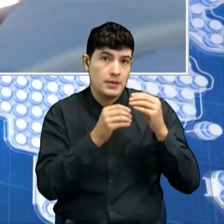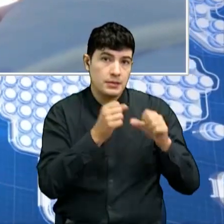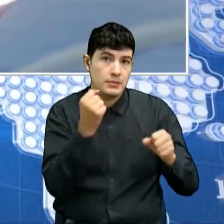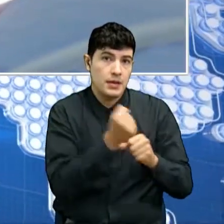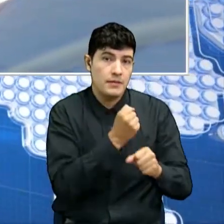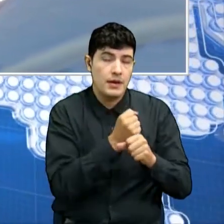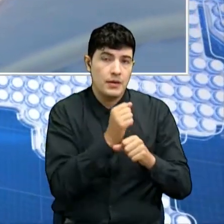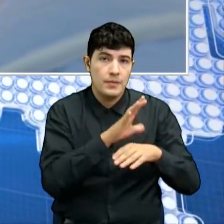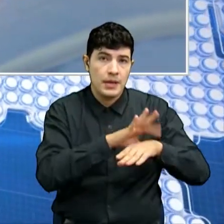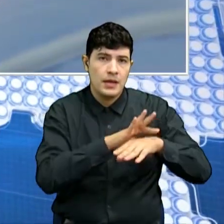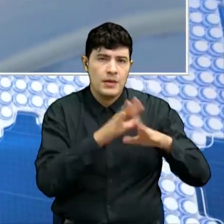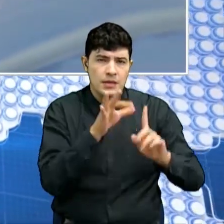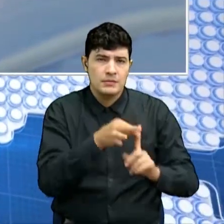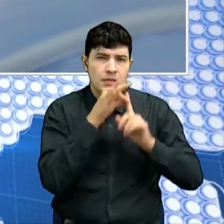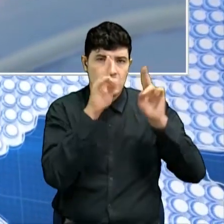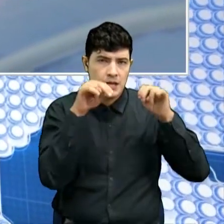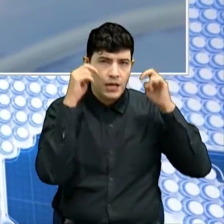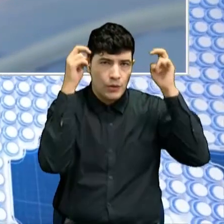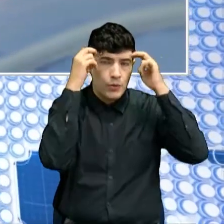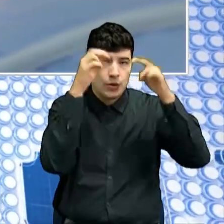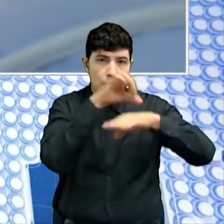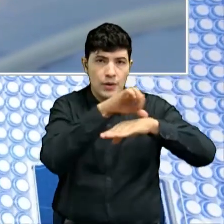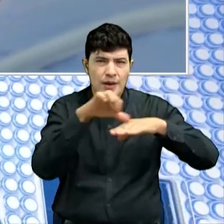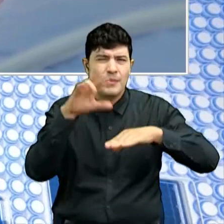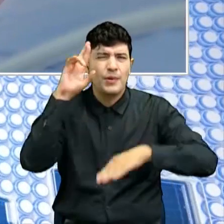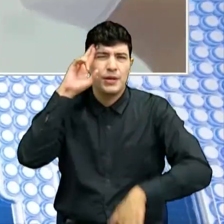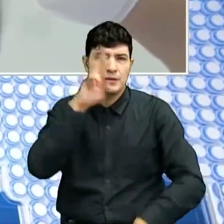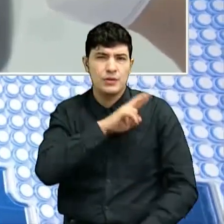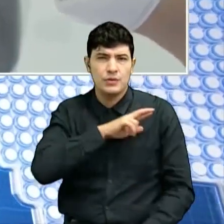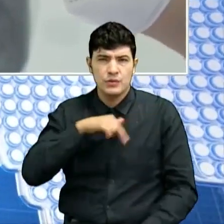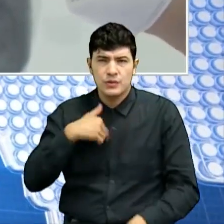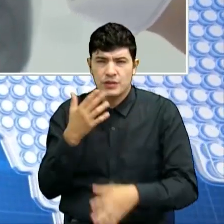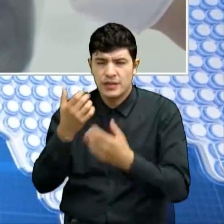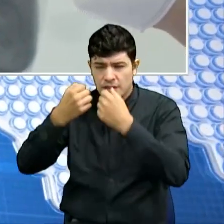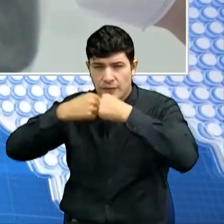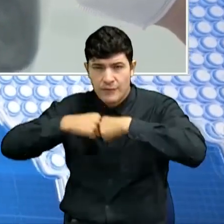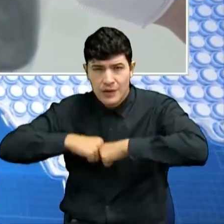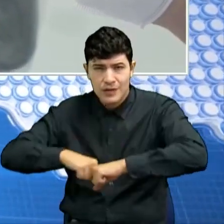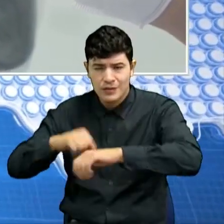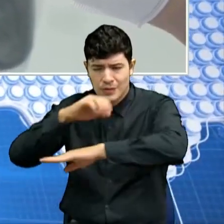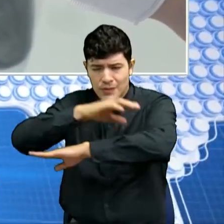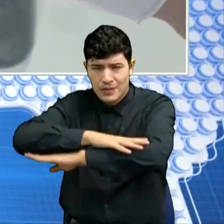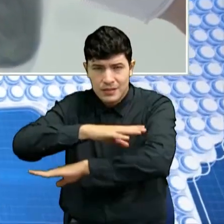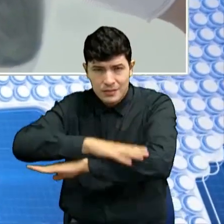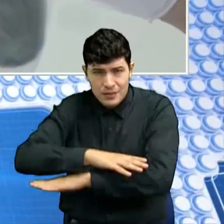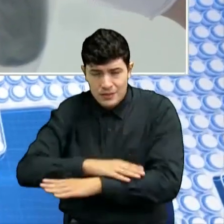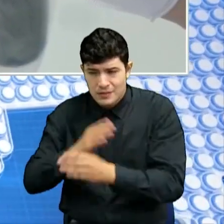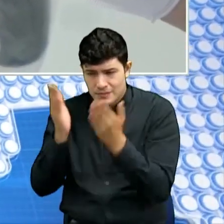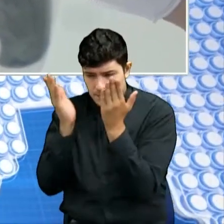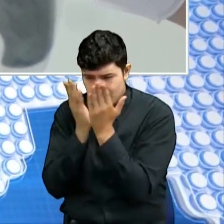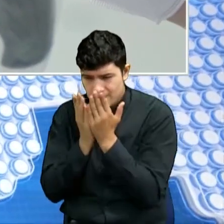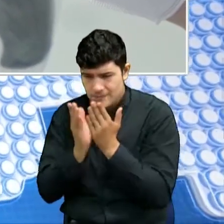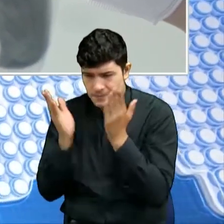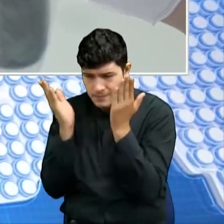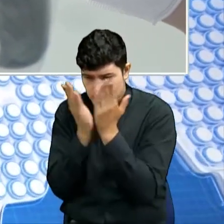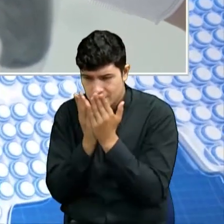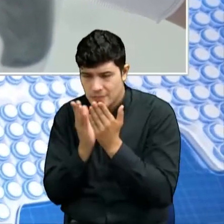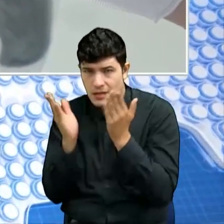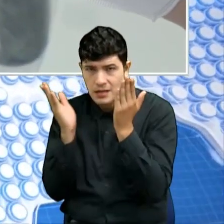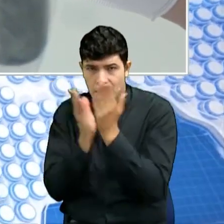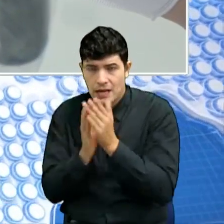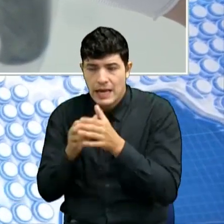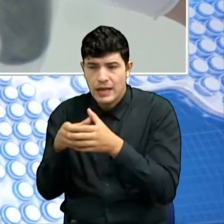del país, pero nosotros nos hemos dedicado con mucho juicio a través de una asociación o